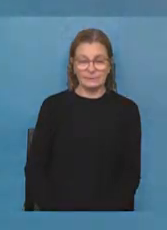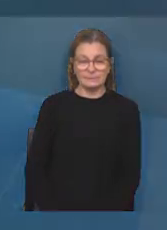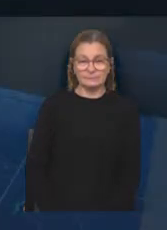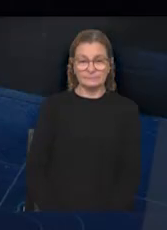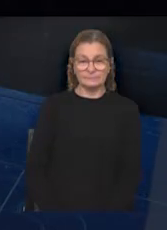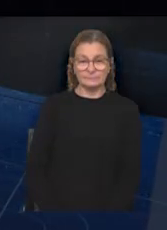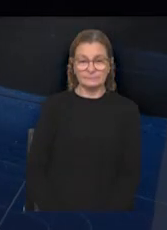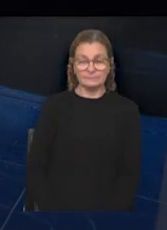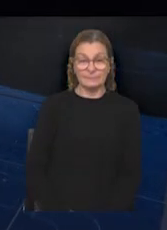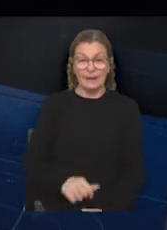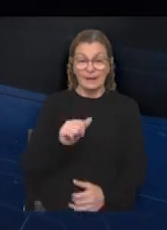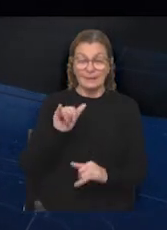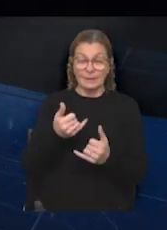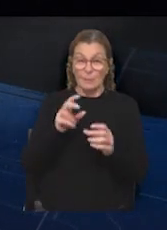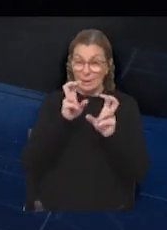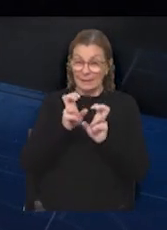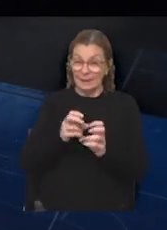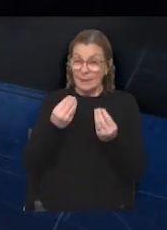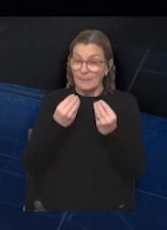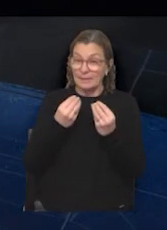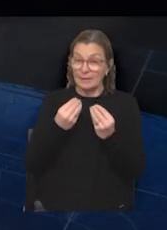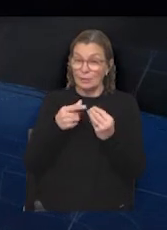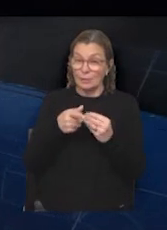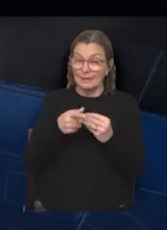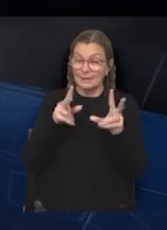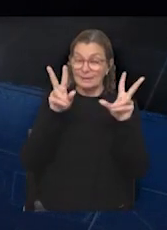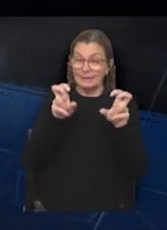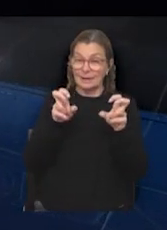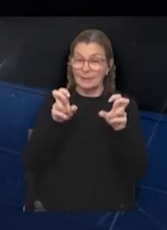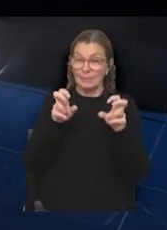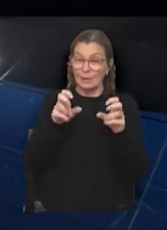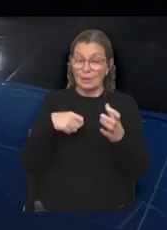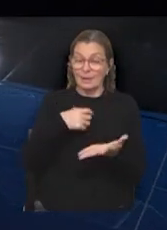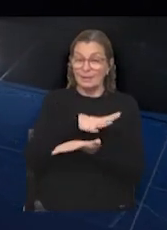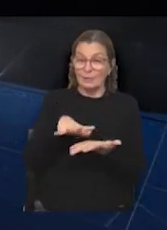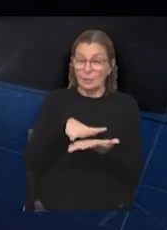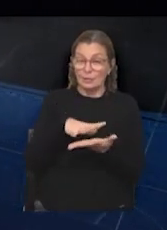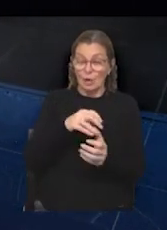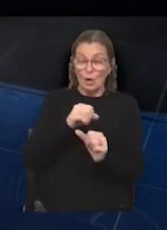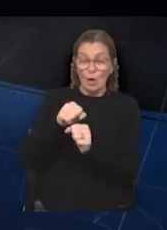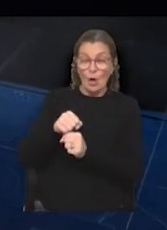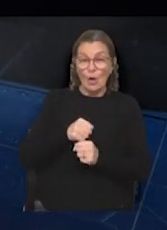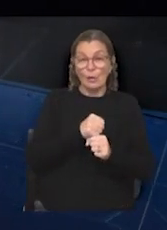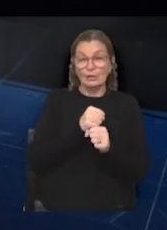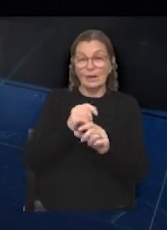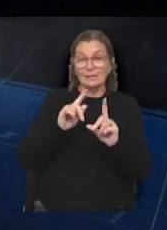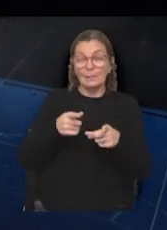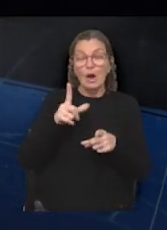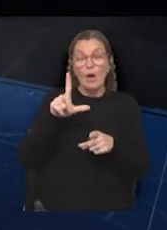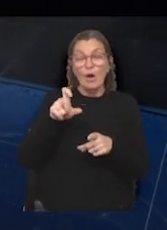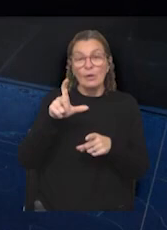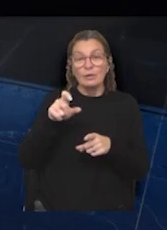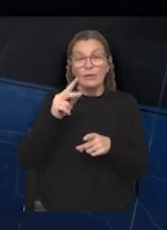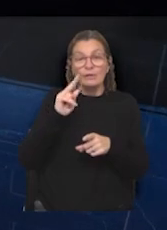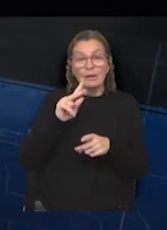empresarial ya vamos a analizar Qué es lo que está pasando con ese tema con la situación la realidad de las hoyas populares y también obviamente